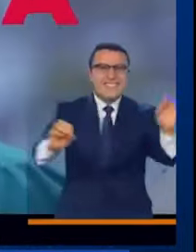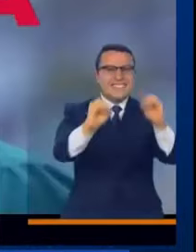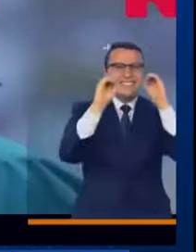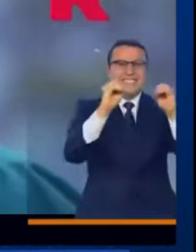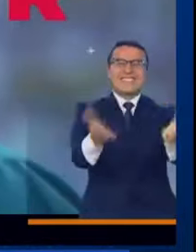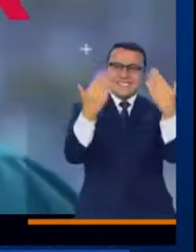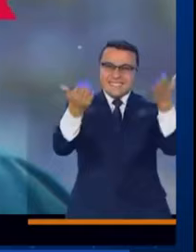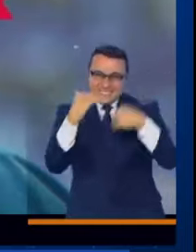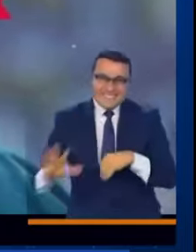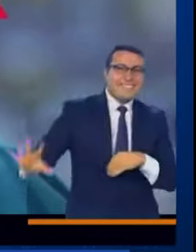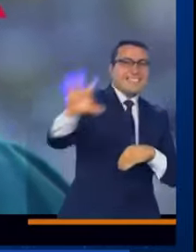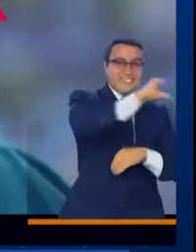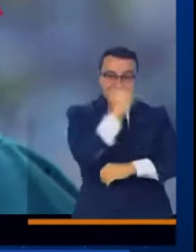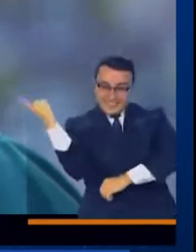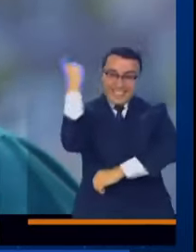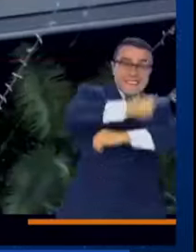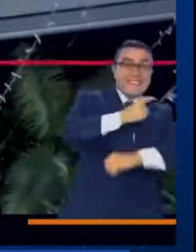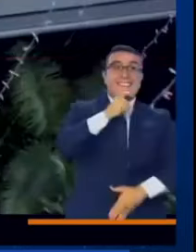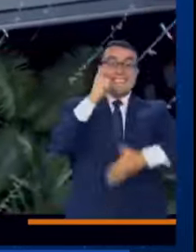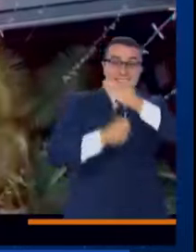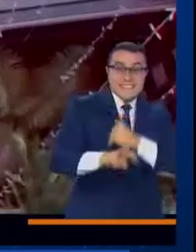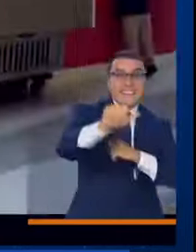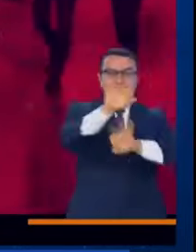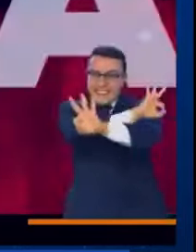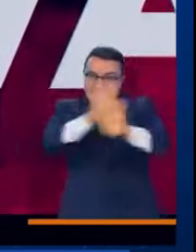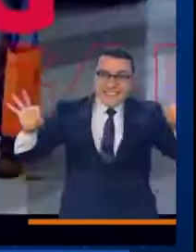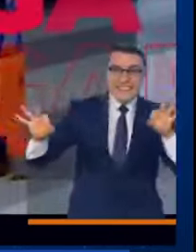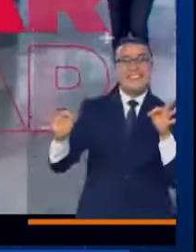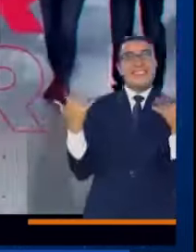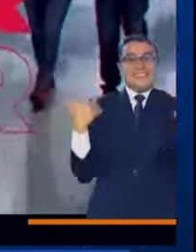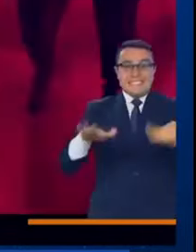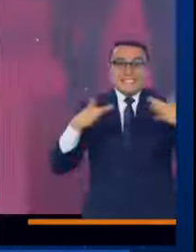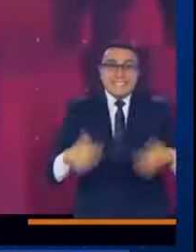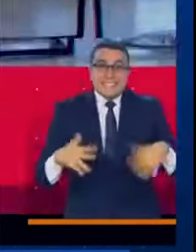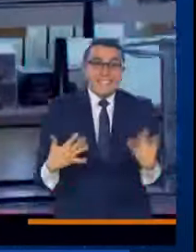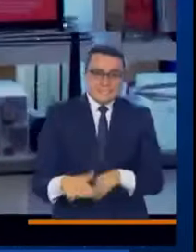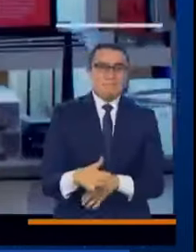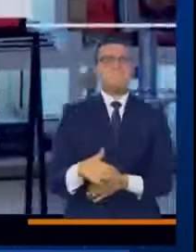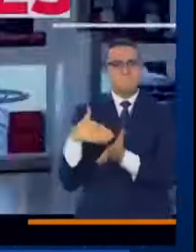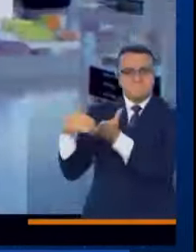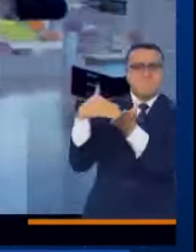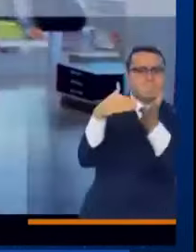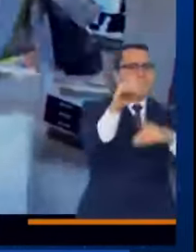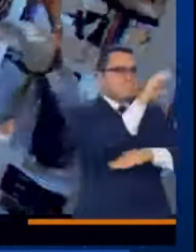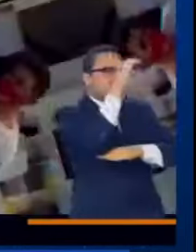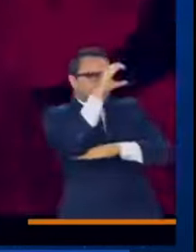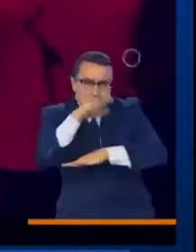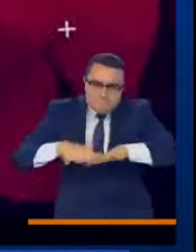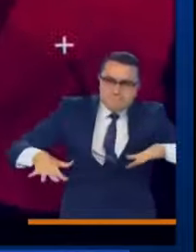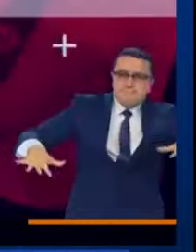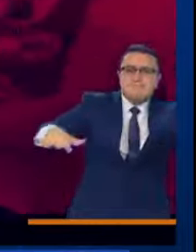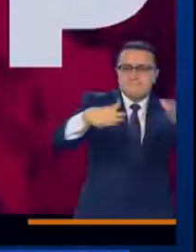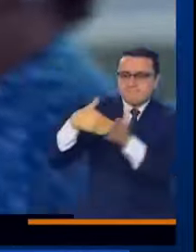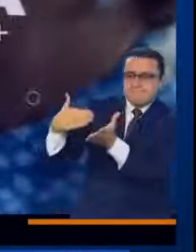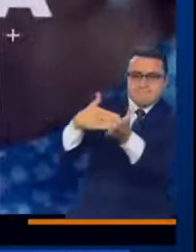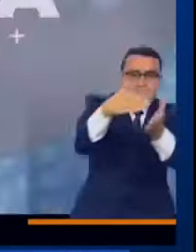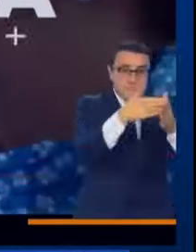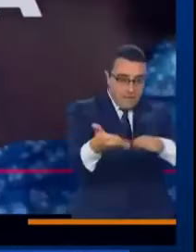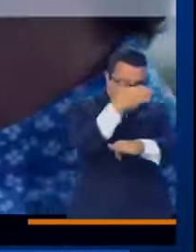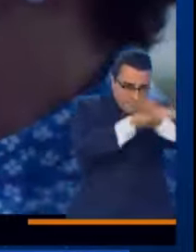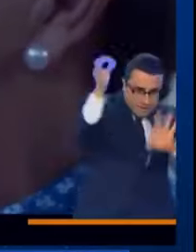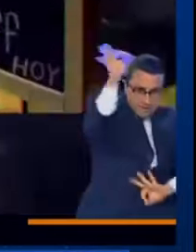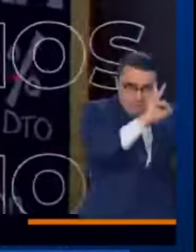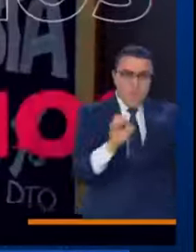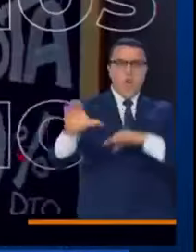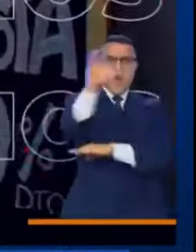dejar el marco institucional para que el próximo gobierno pueda hacerlo. Primero. Segundo, esta es una jornada que estimula el comercio, la industria, genera